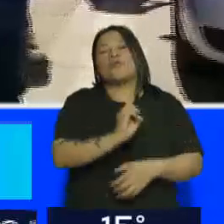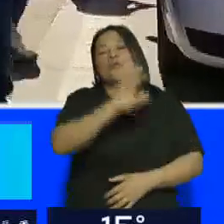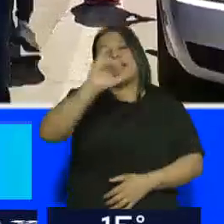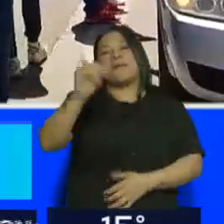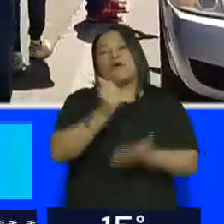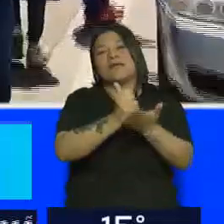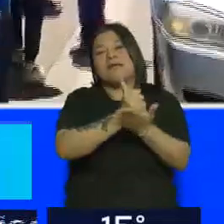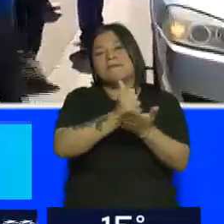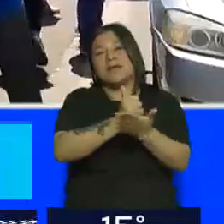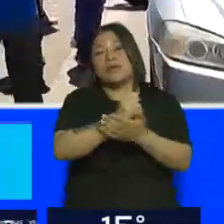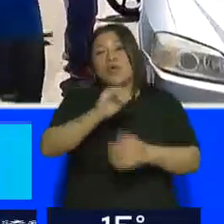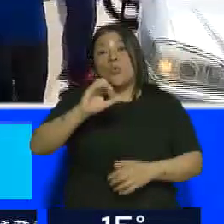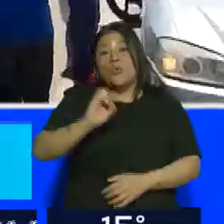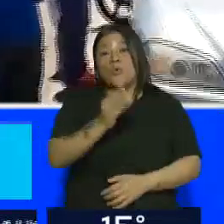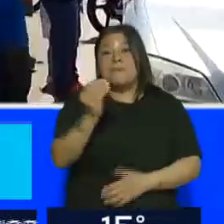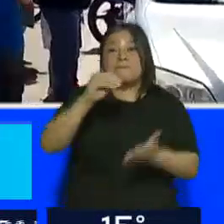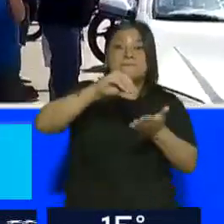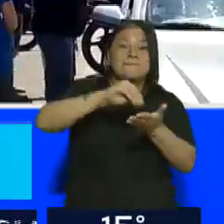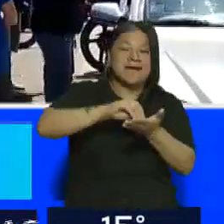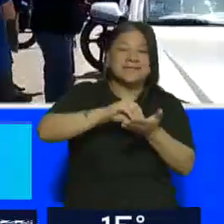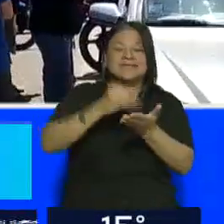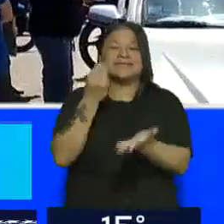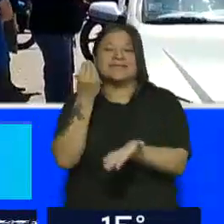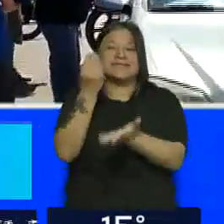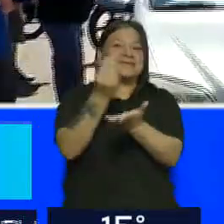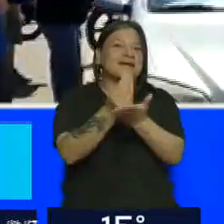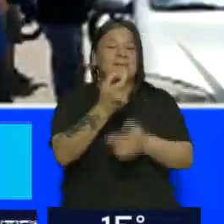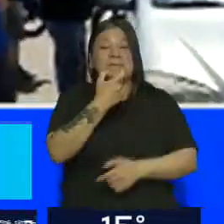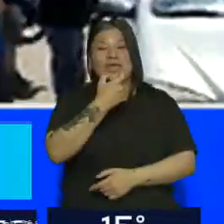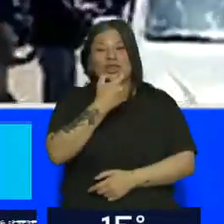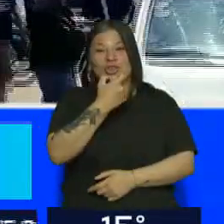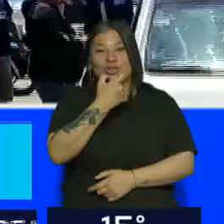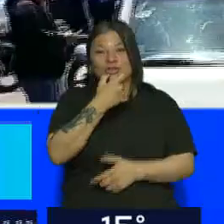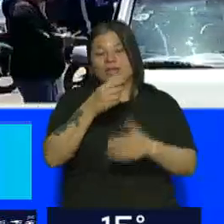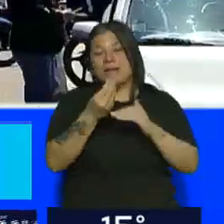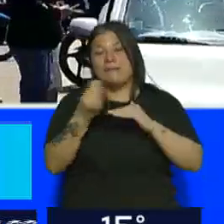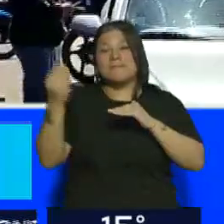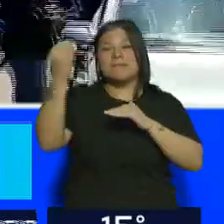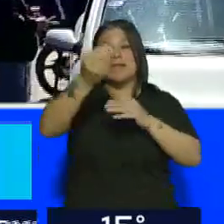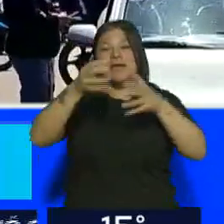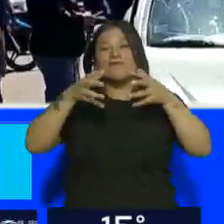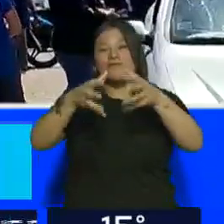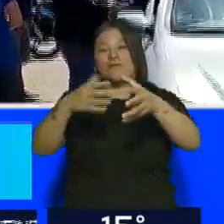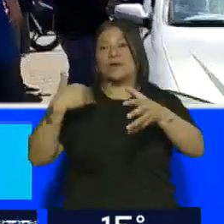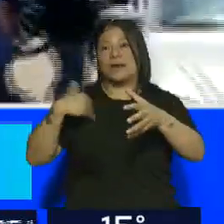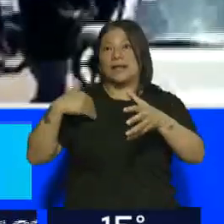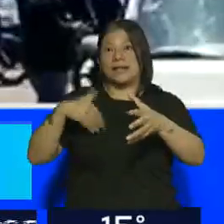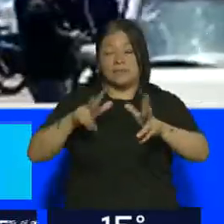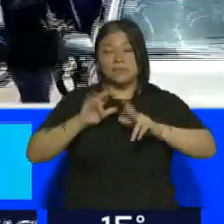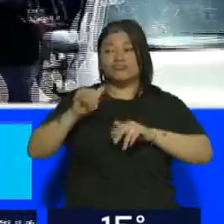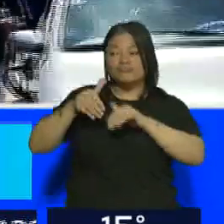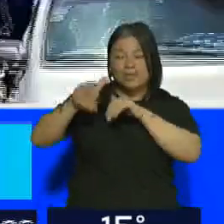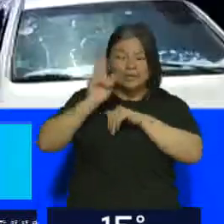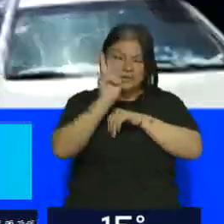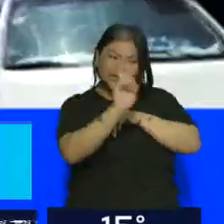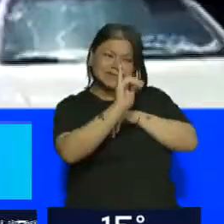equipo, otro equipo más para la provincia, representante de la primera división del fútbol argentino. Me dicen que allá viene, sí, sí.